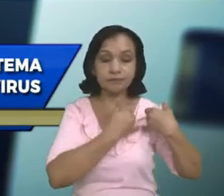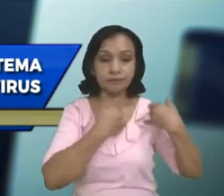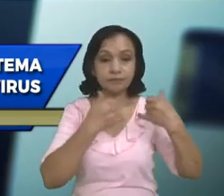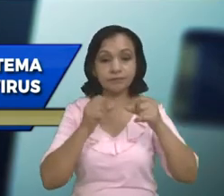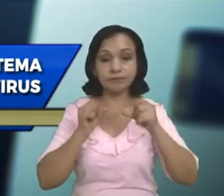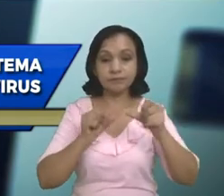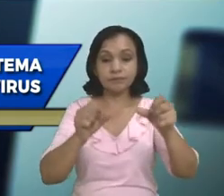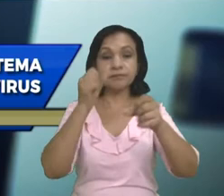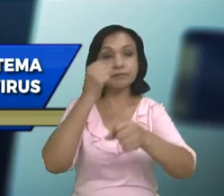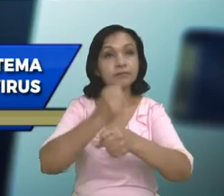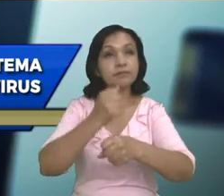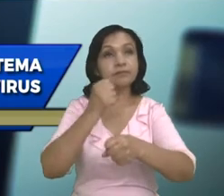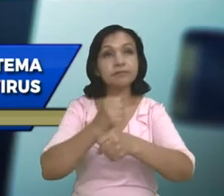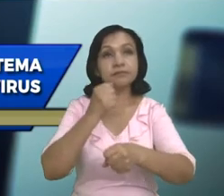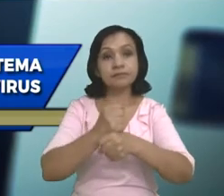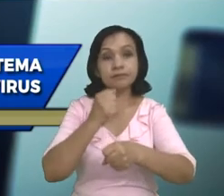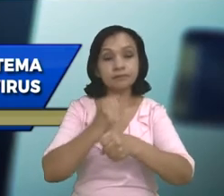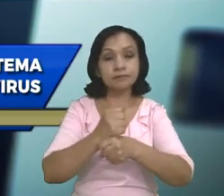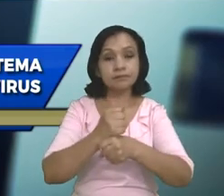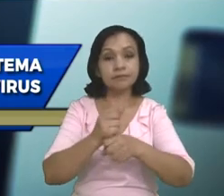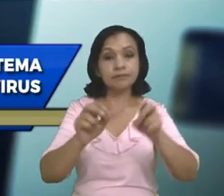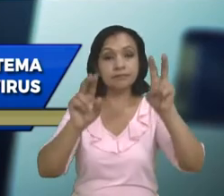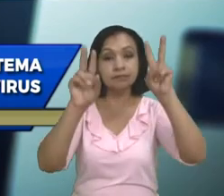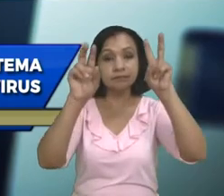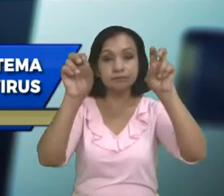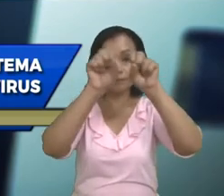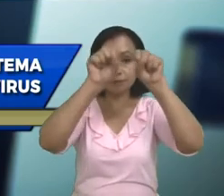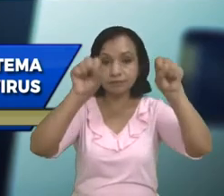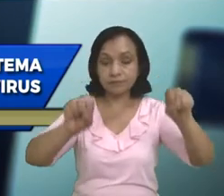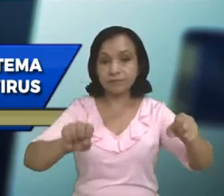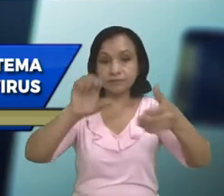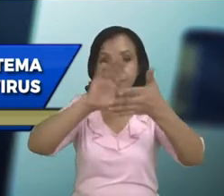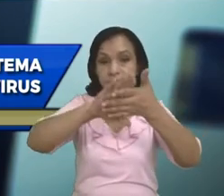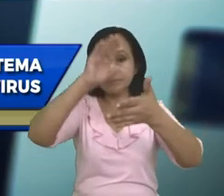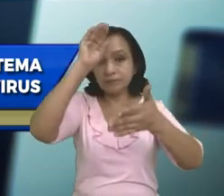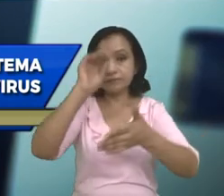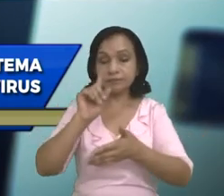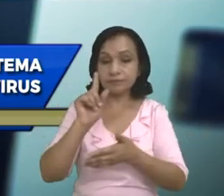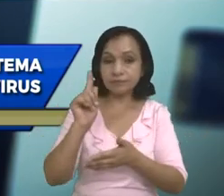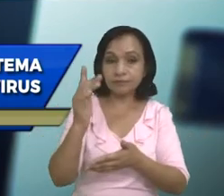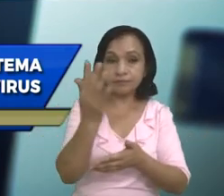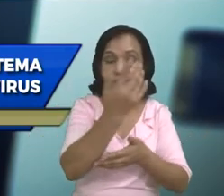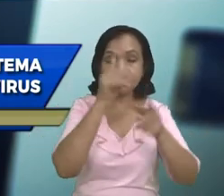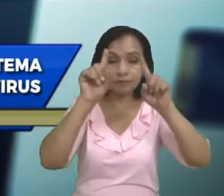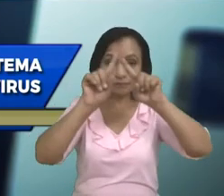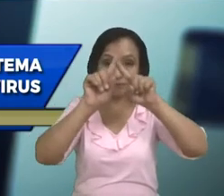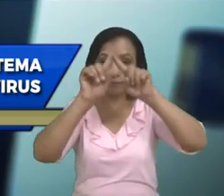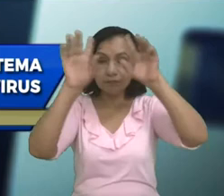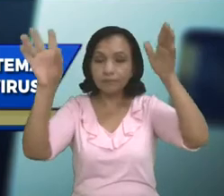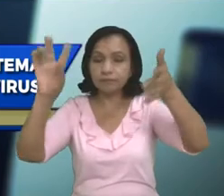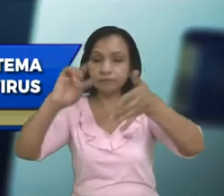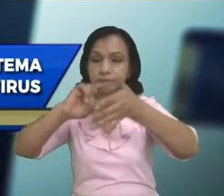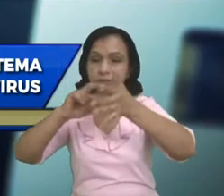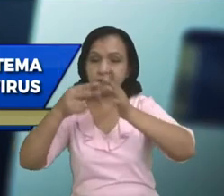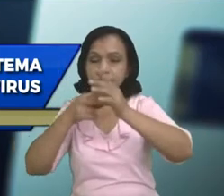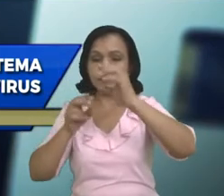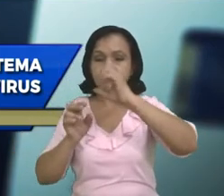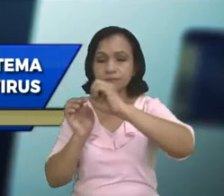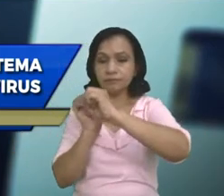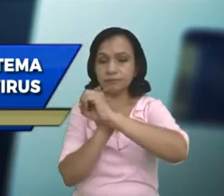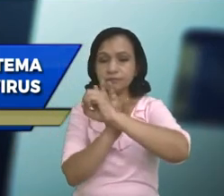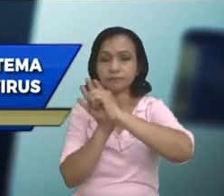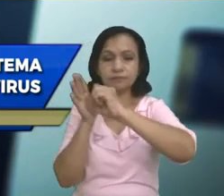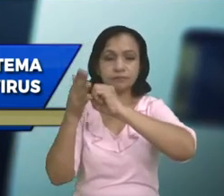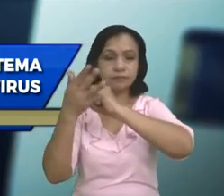trabajando en términos de capacitación para que todos estemos claro qué significa este coronavirus sus